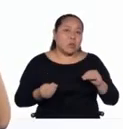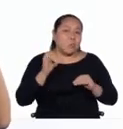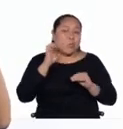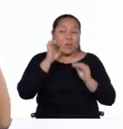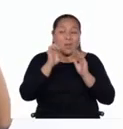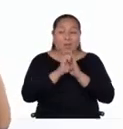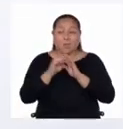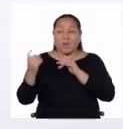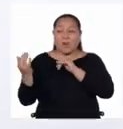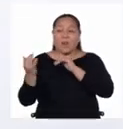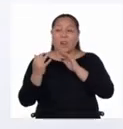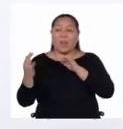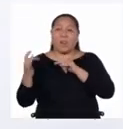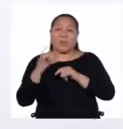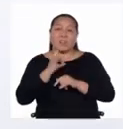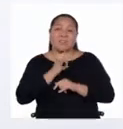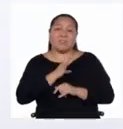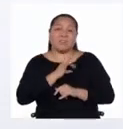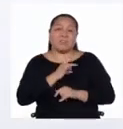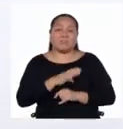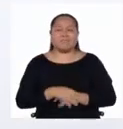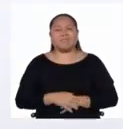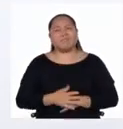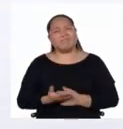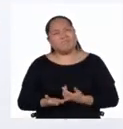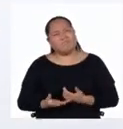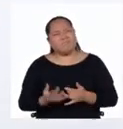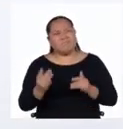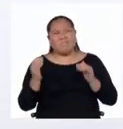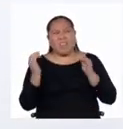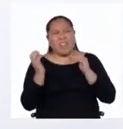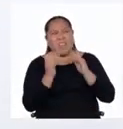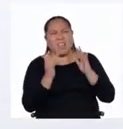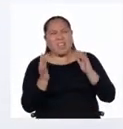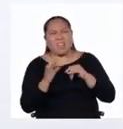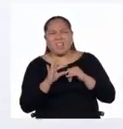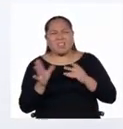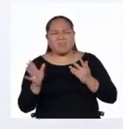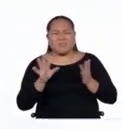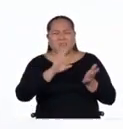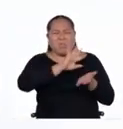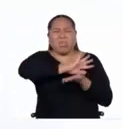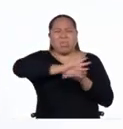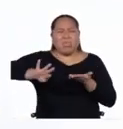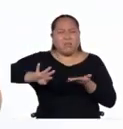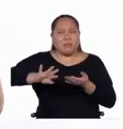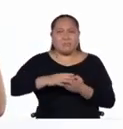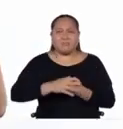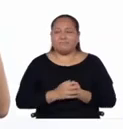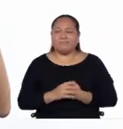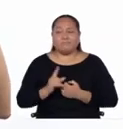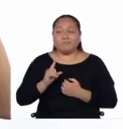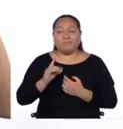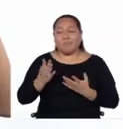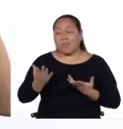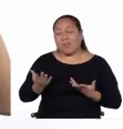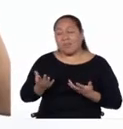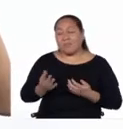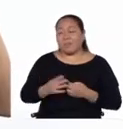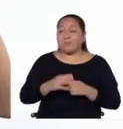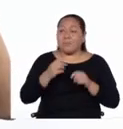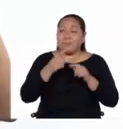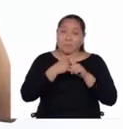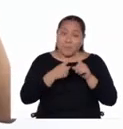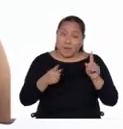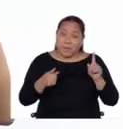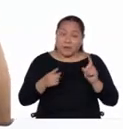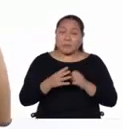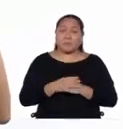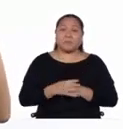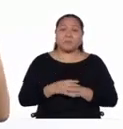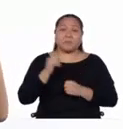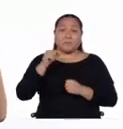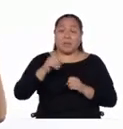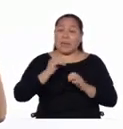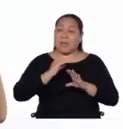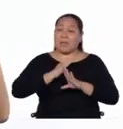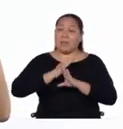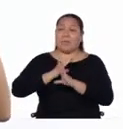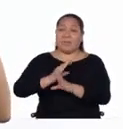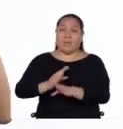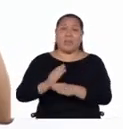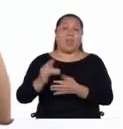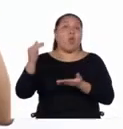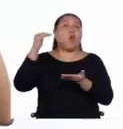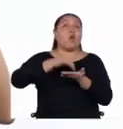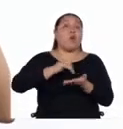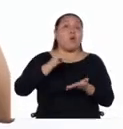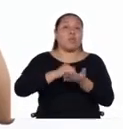guerra con Chile. ¡Ay, las guerras no deberían existir! No deberían. Pero justamente para evitar que se